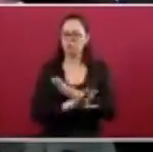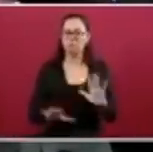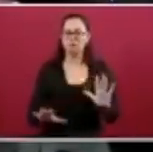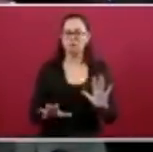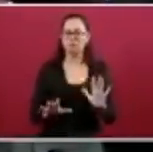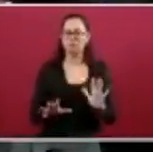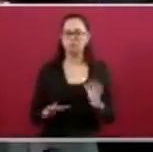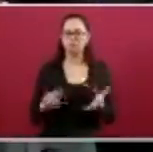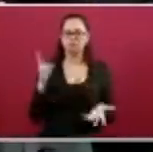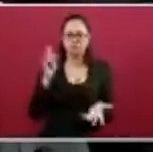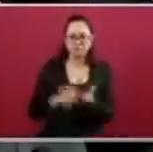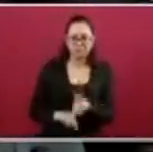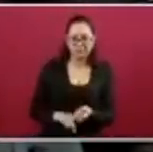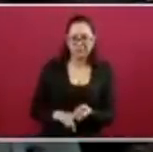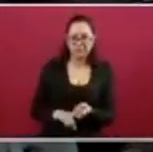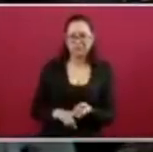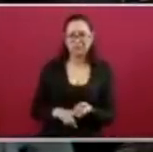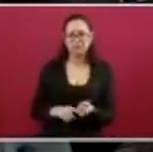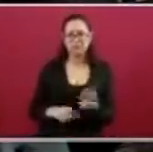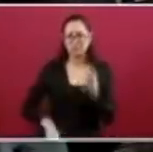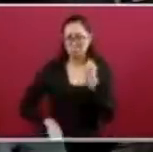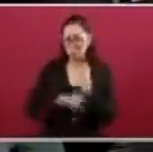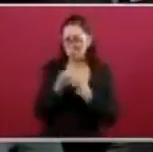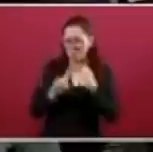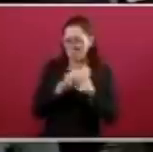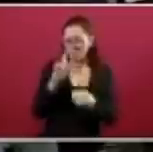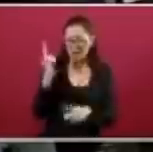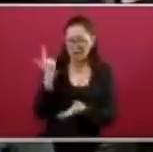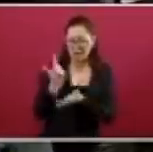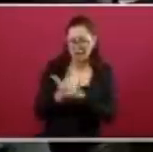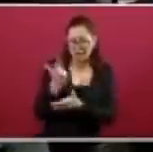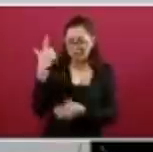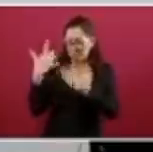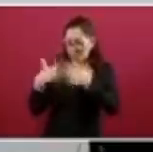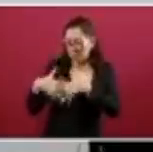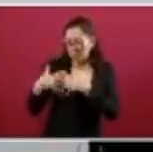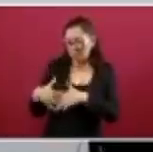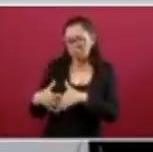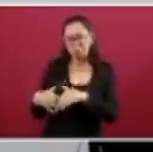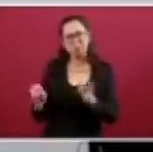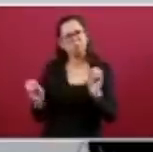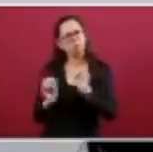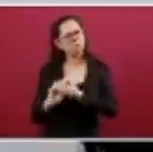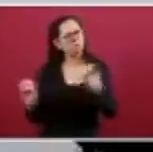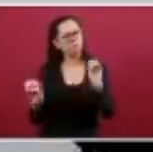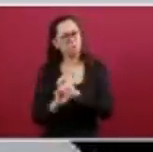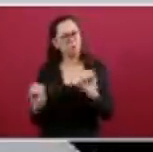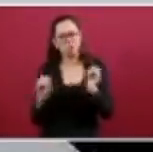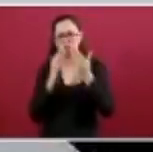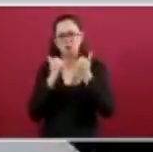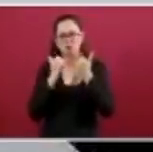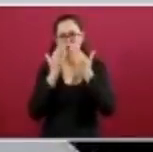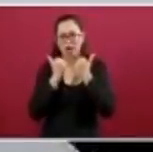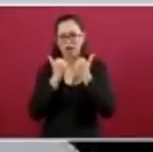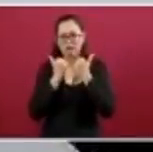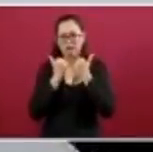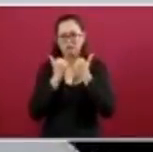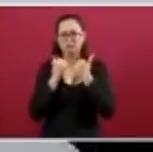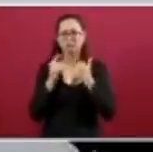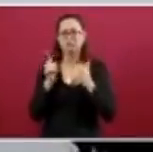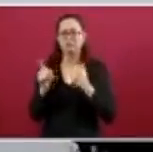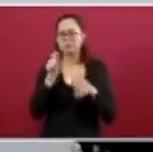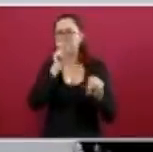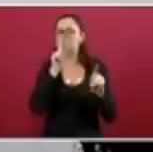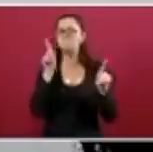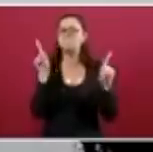No existe ningún riesgo en la planta y tiene una